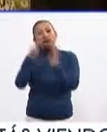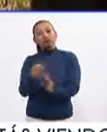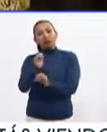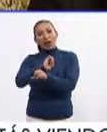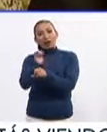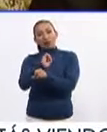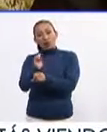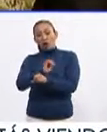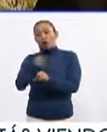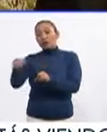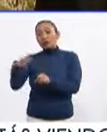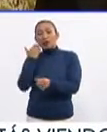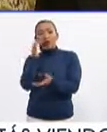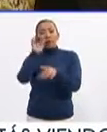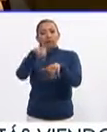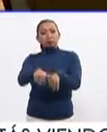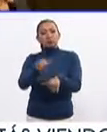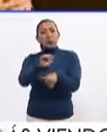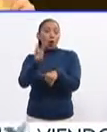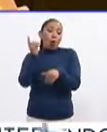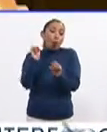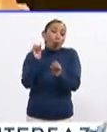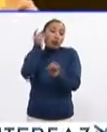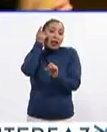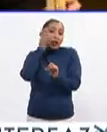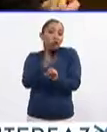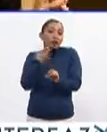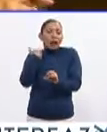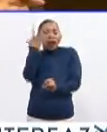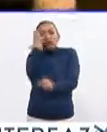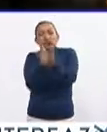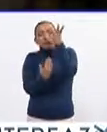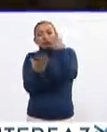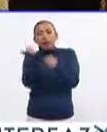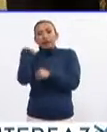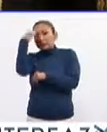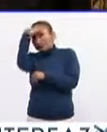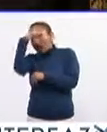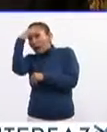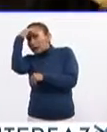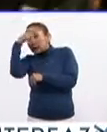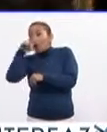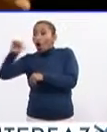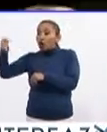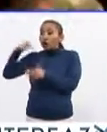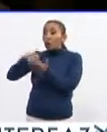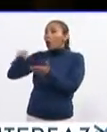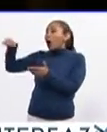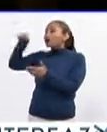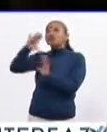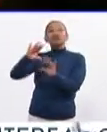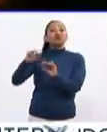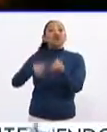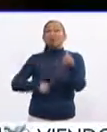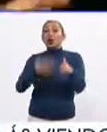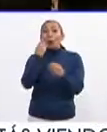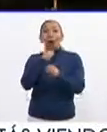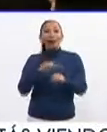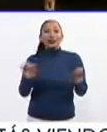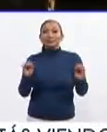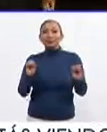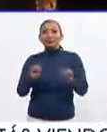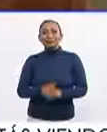actuación donde los aspirantes a actores y directores adquirían conocimientos y experiencias que otros lugares de formación teatral